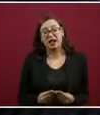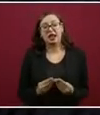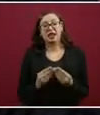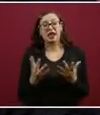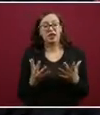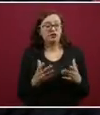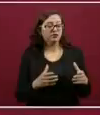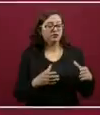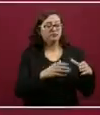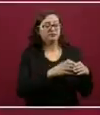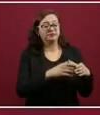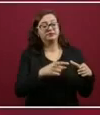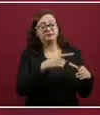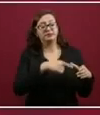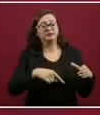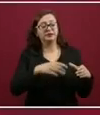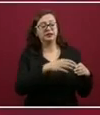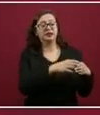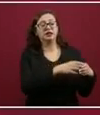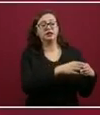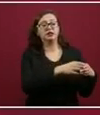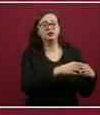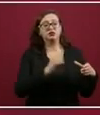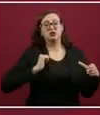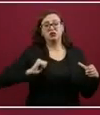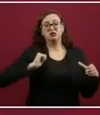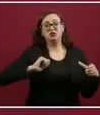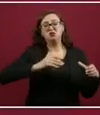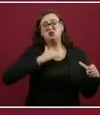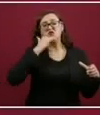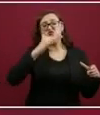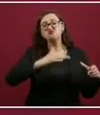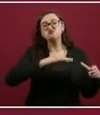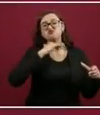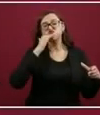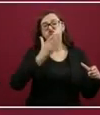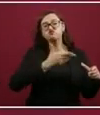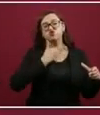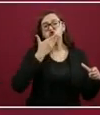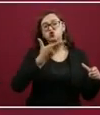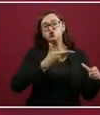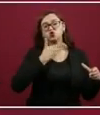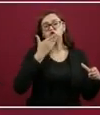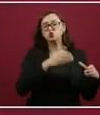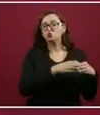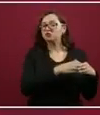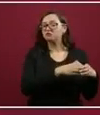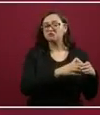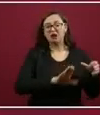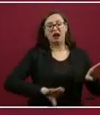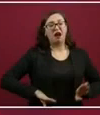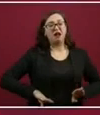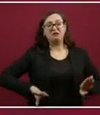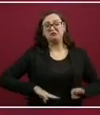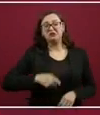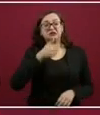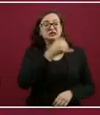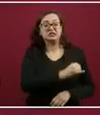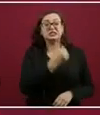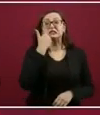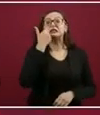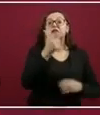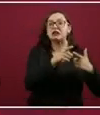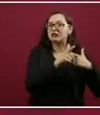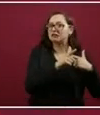el sistema de corrupción, el régimen de corrupción, pues no